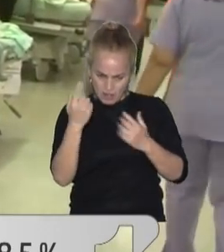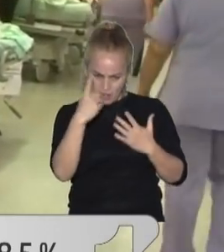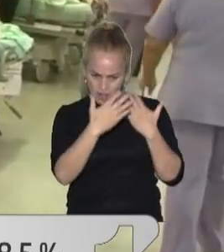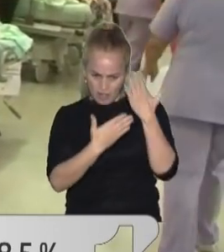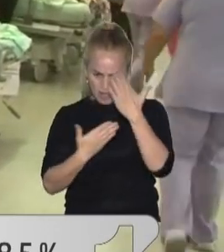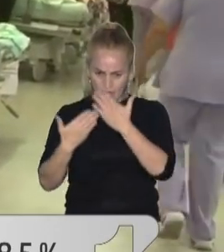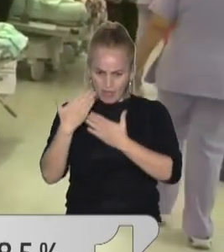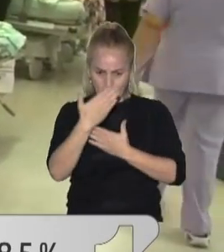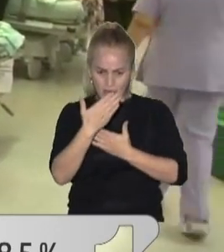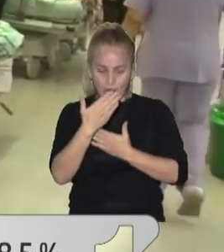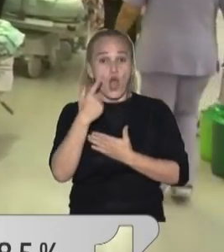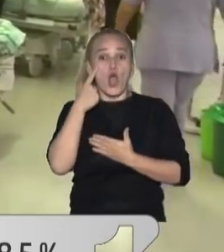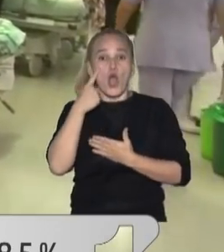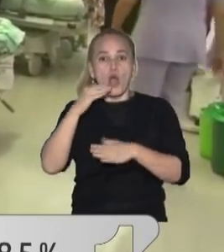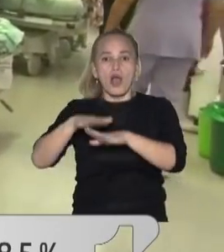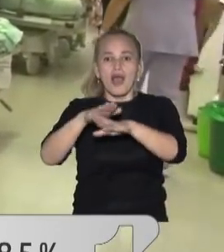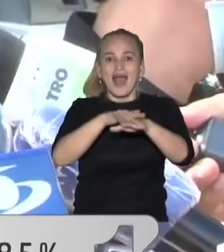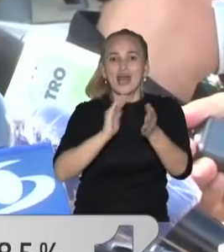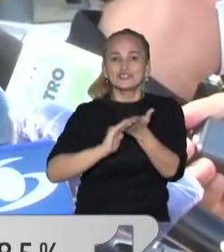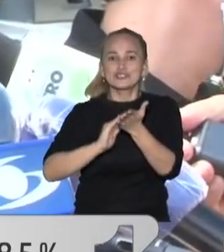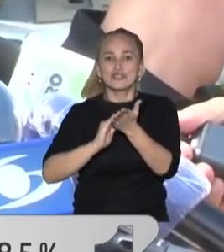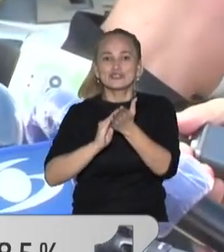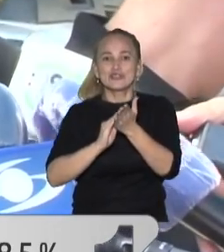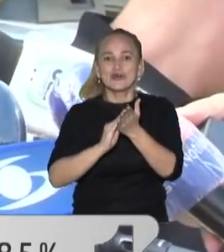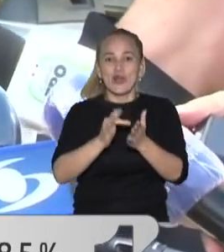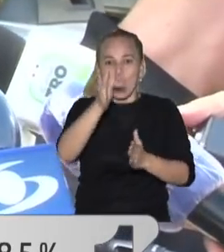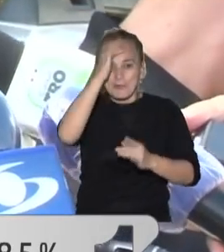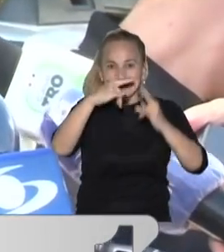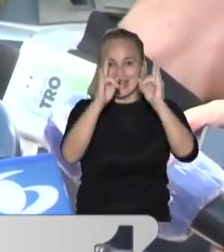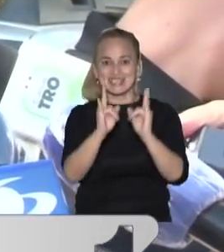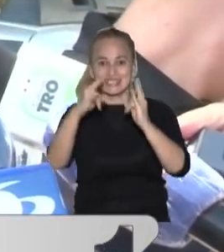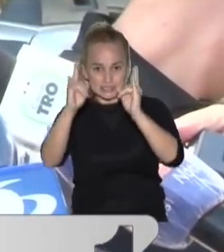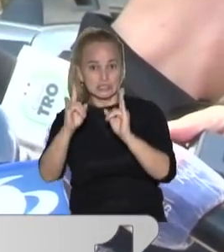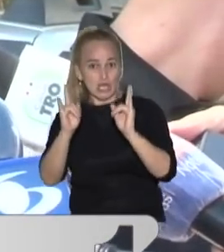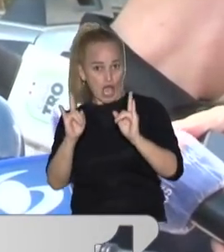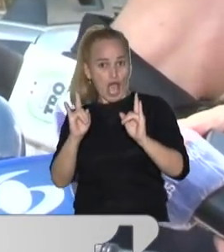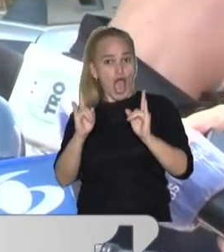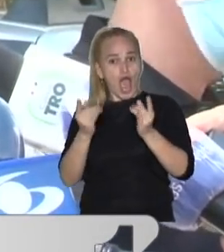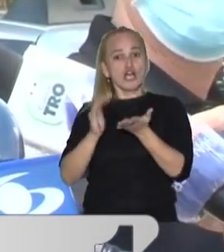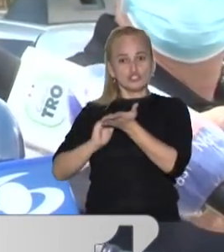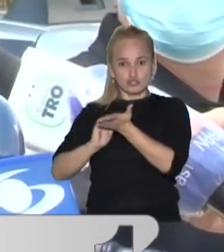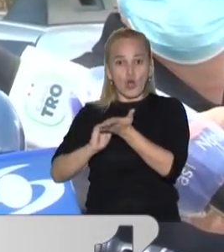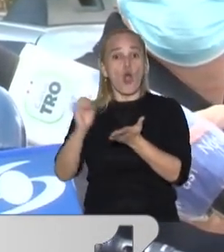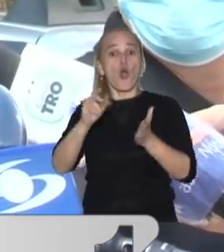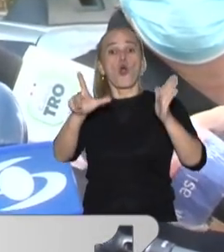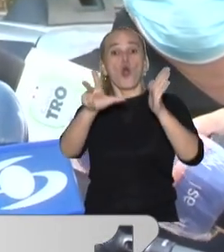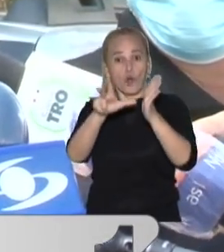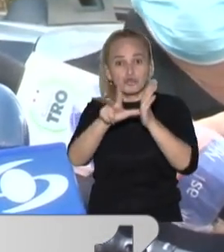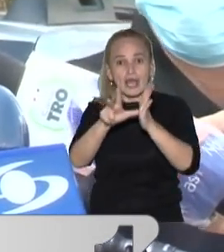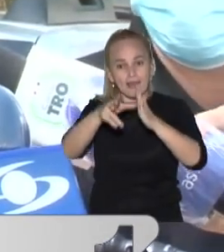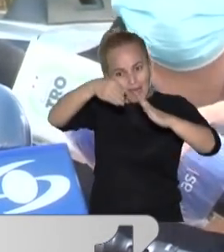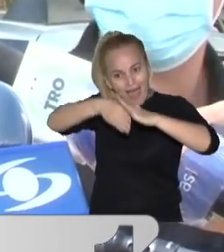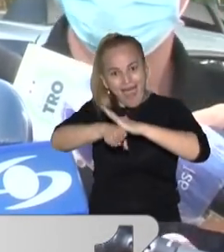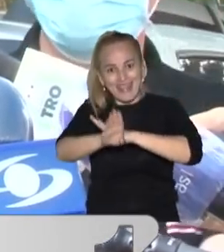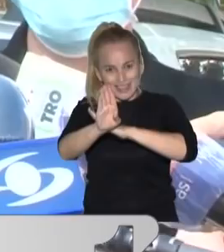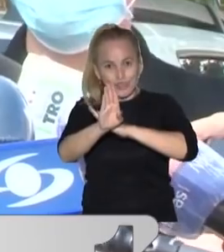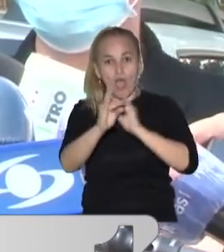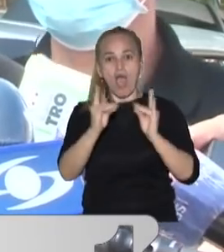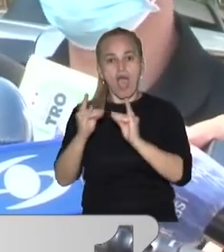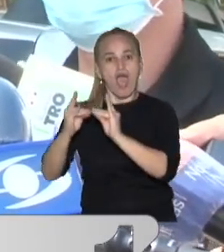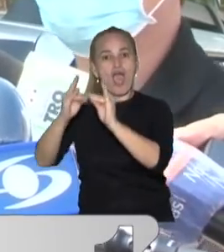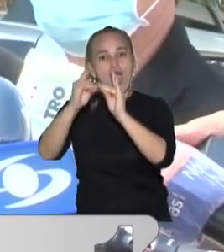de instalar hospitales de campaña. Que deben habilitar, ya sean hospitales de campaña u hoteles, que realmente nos